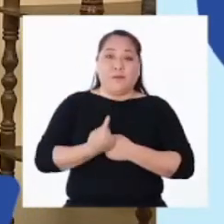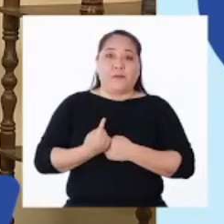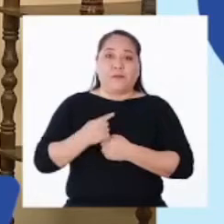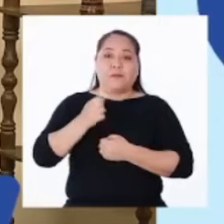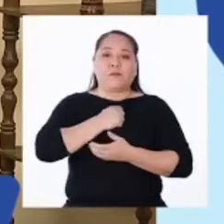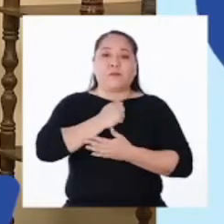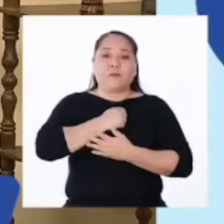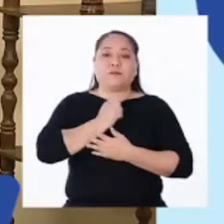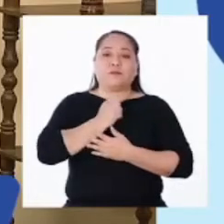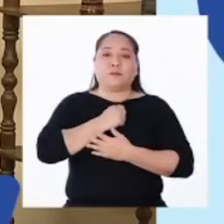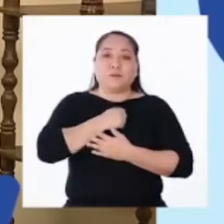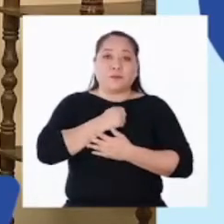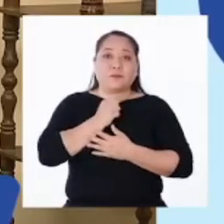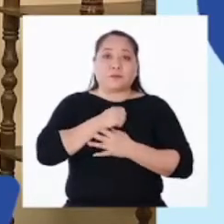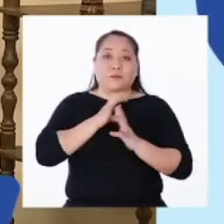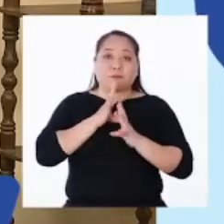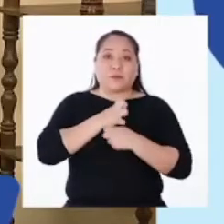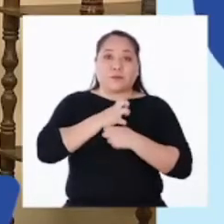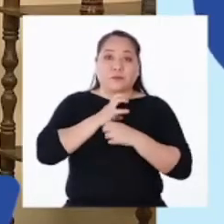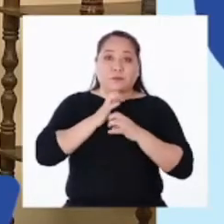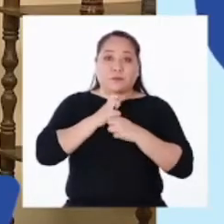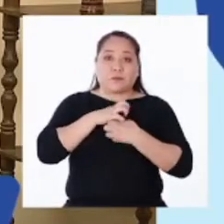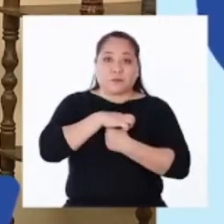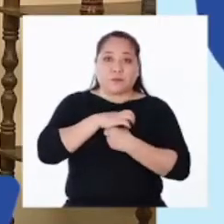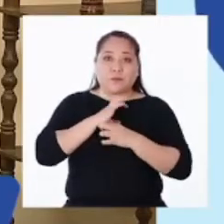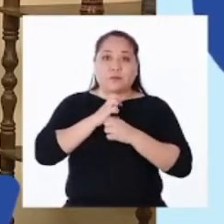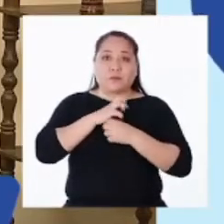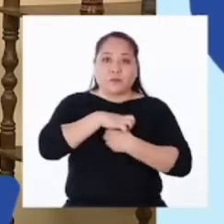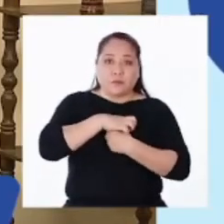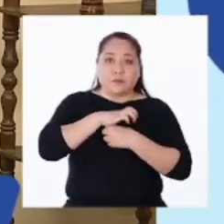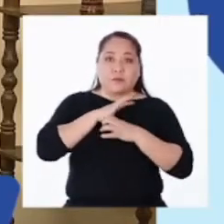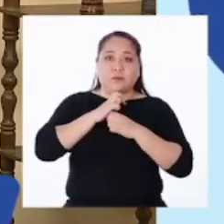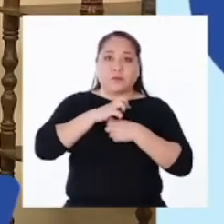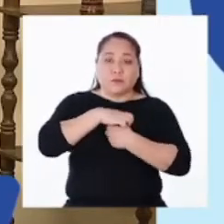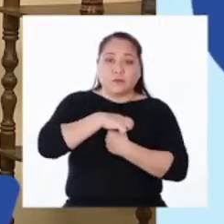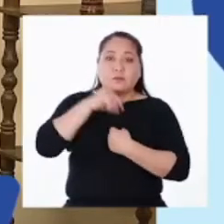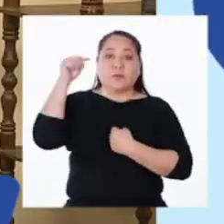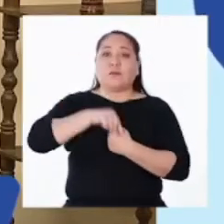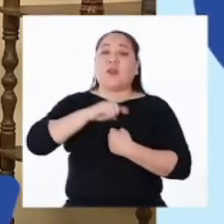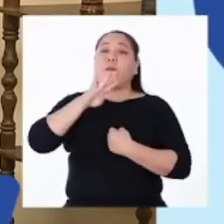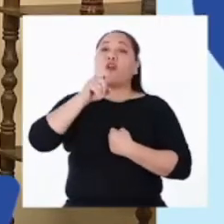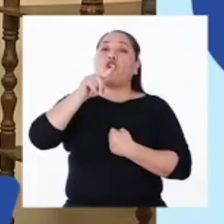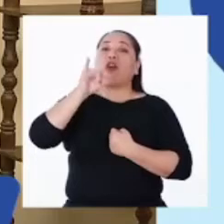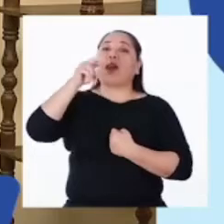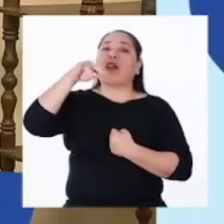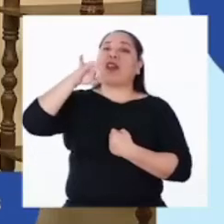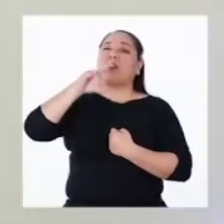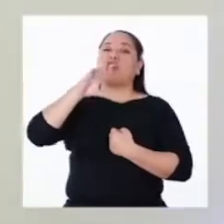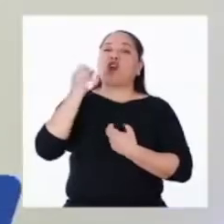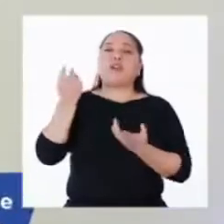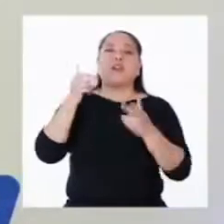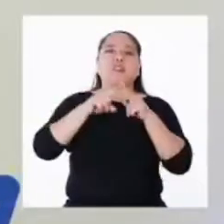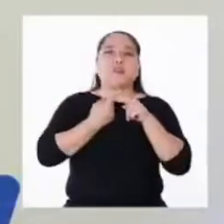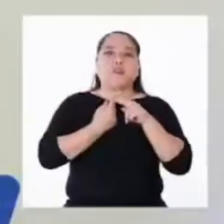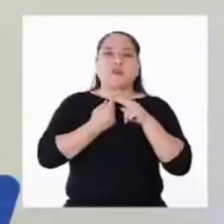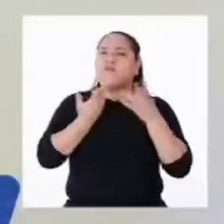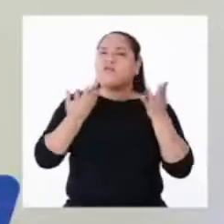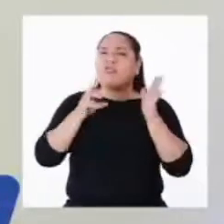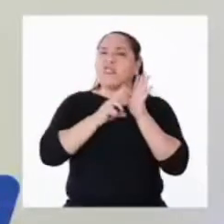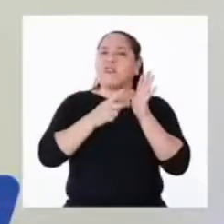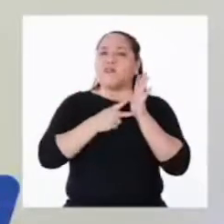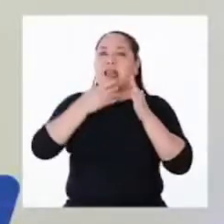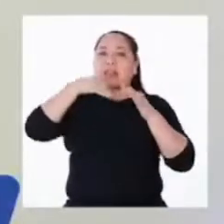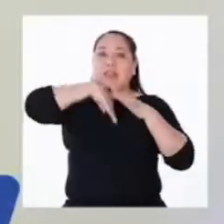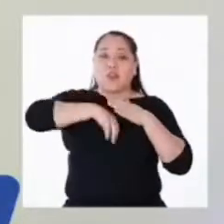un origen miogénico, es decir, que se genera dentro del propio músculo cardíaco. La conexión entre